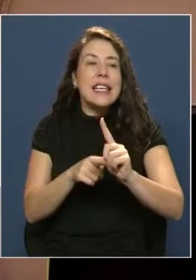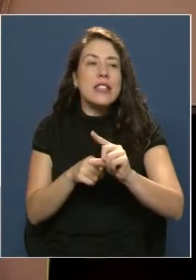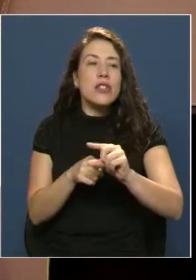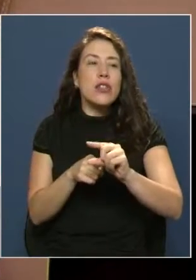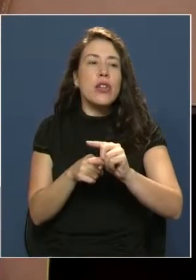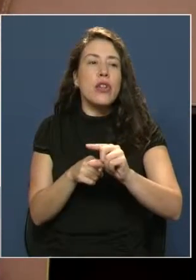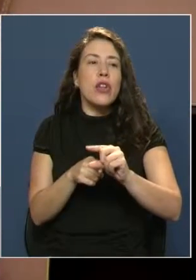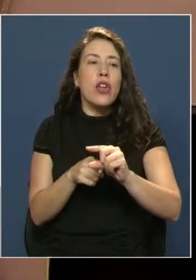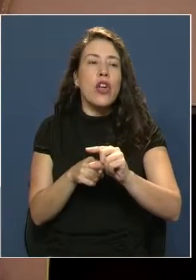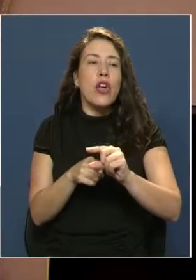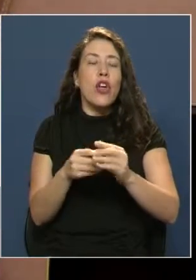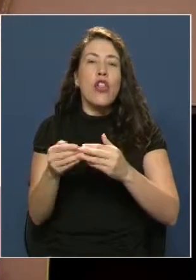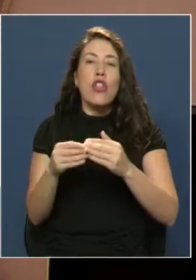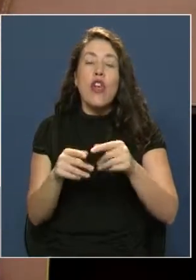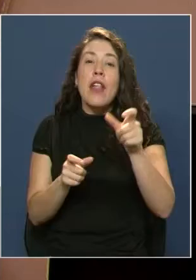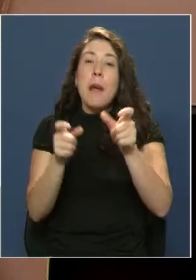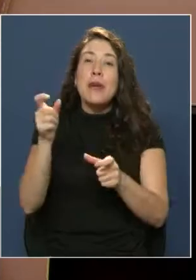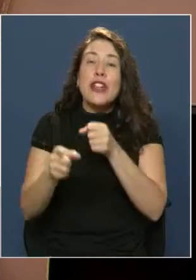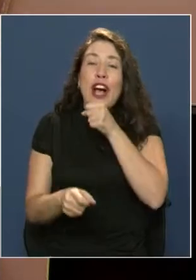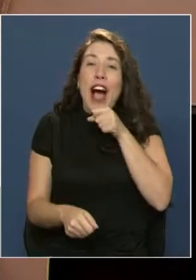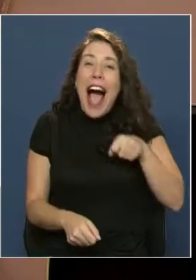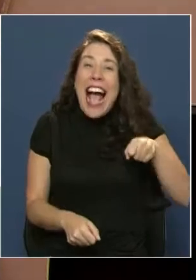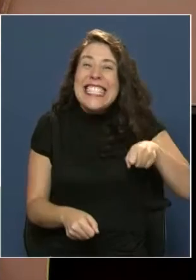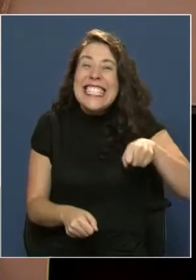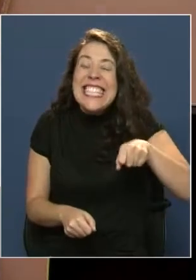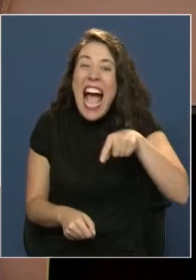cual los más ancianos de la tribu